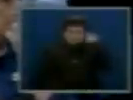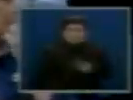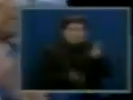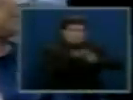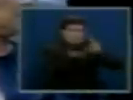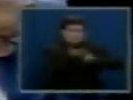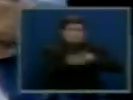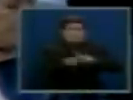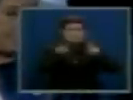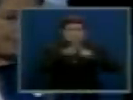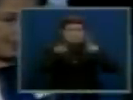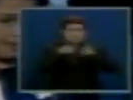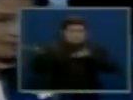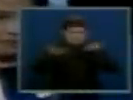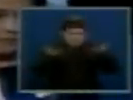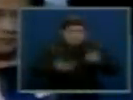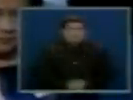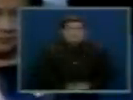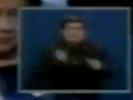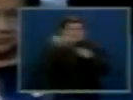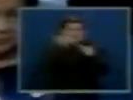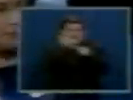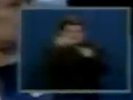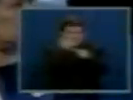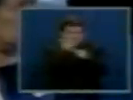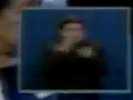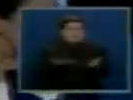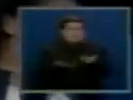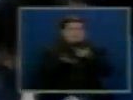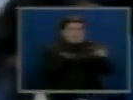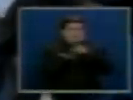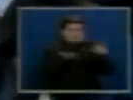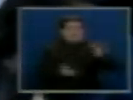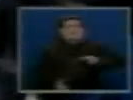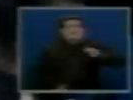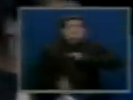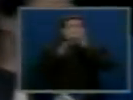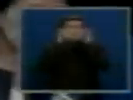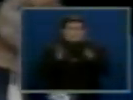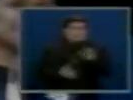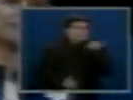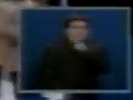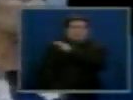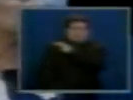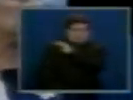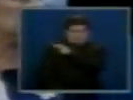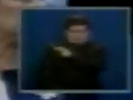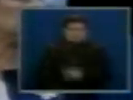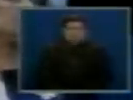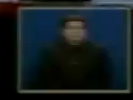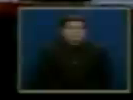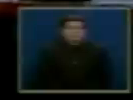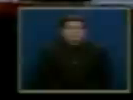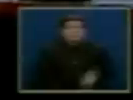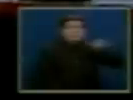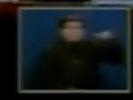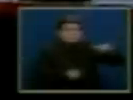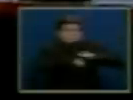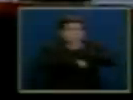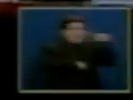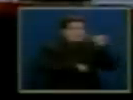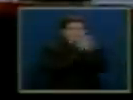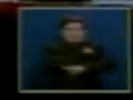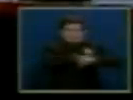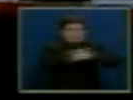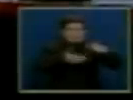servicios, las consultorías y asesorías que pagan los ministros y demás jerarcas, los viajes al exterior que